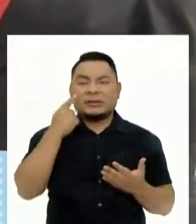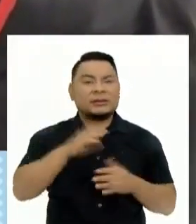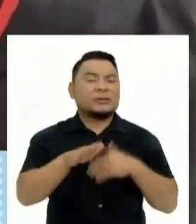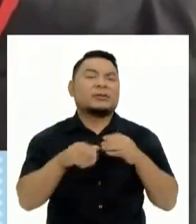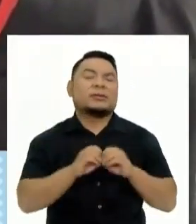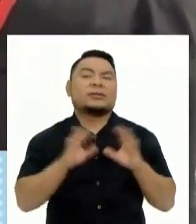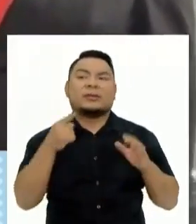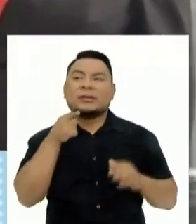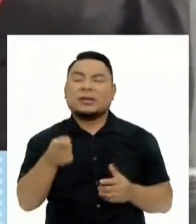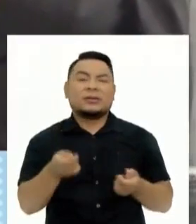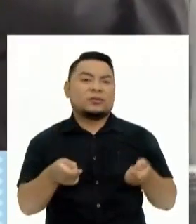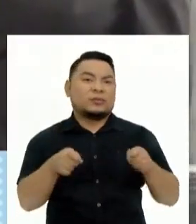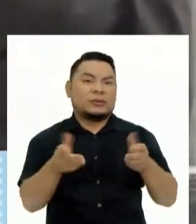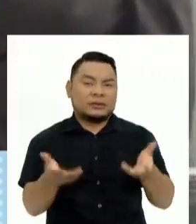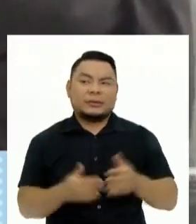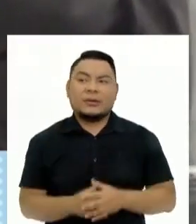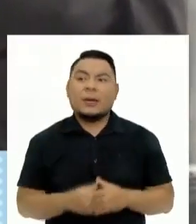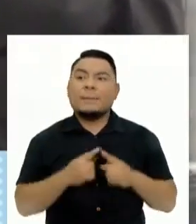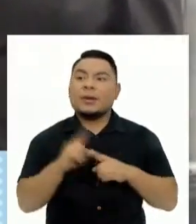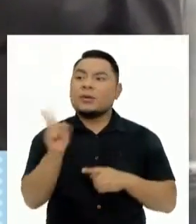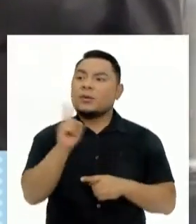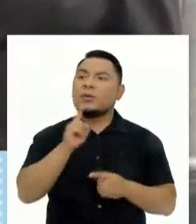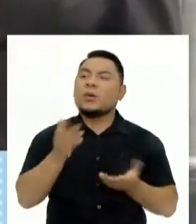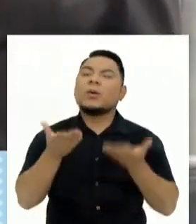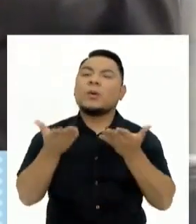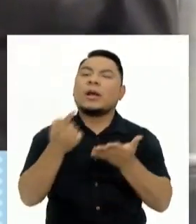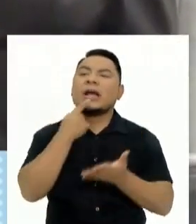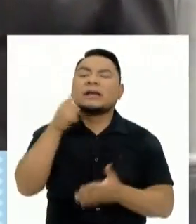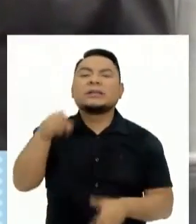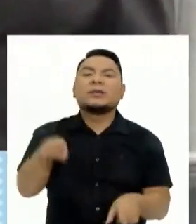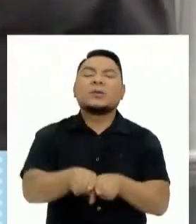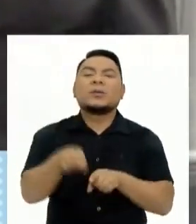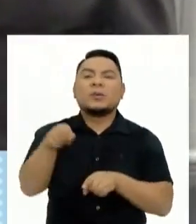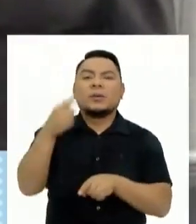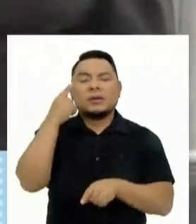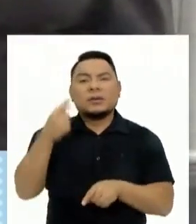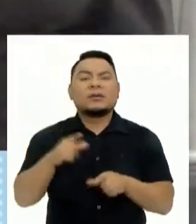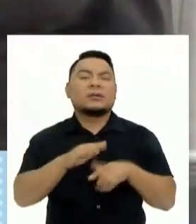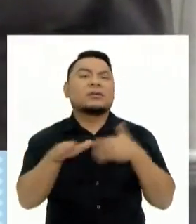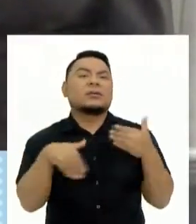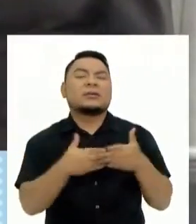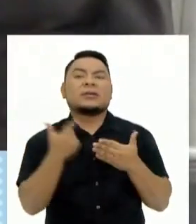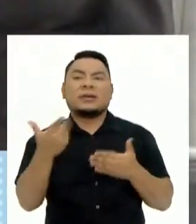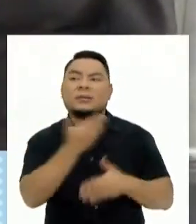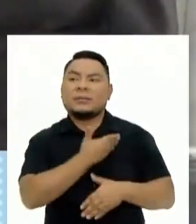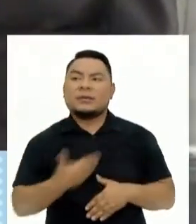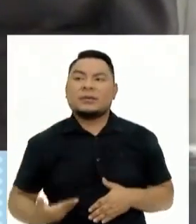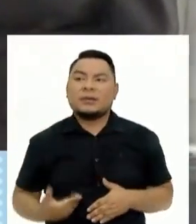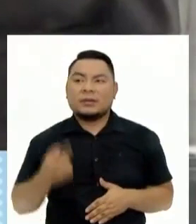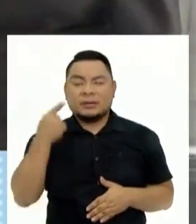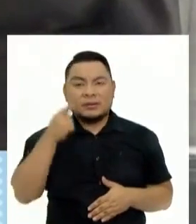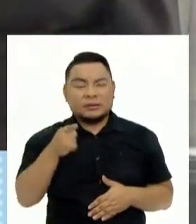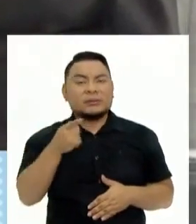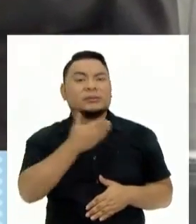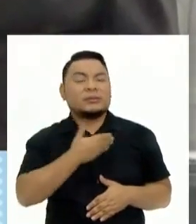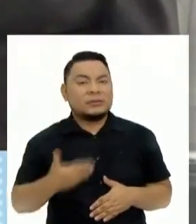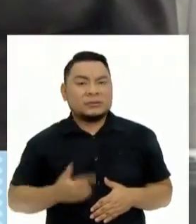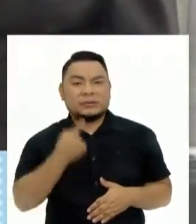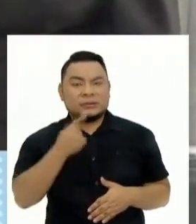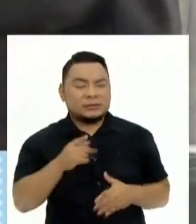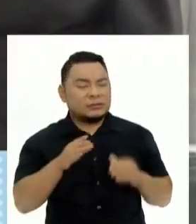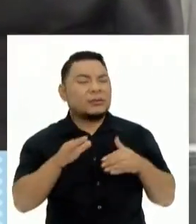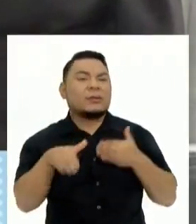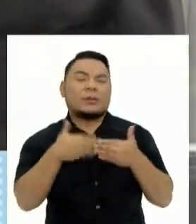en las causales de suspensión. Pero no generalizar partiendo de que todos los expresidentes van a ser presidentes que actúen de